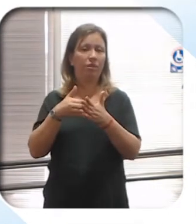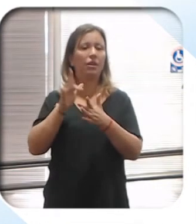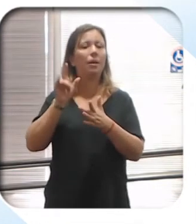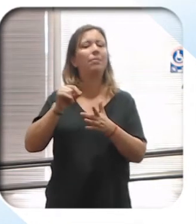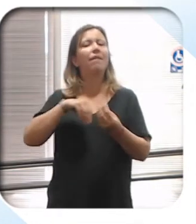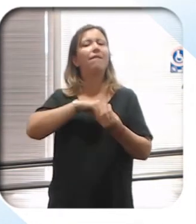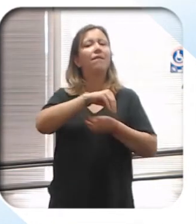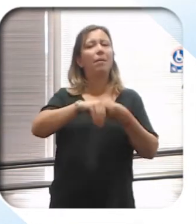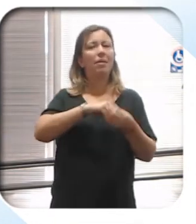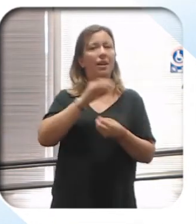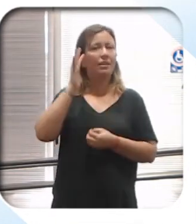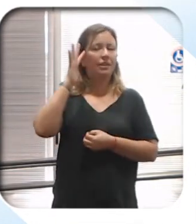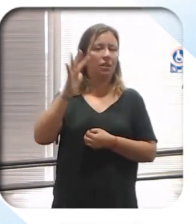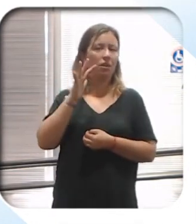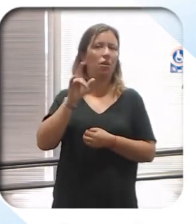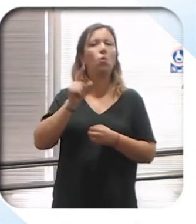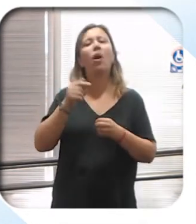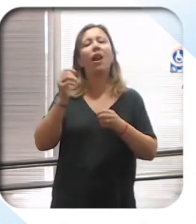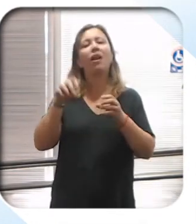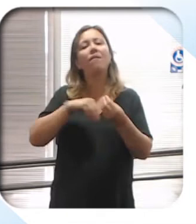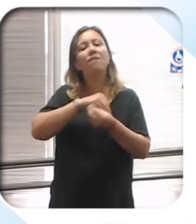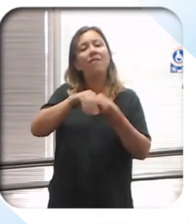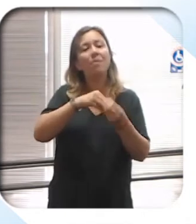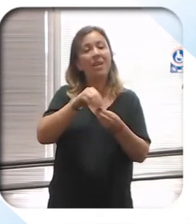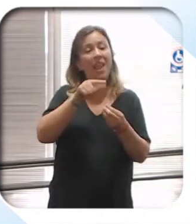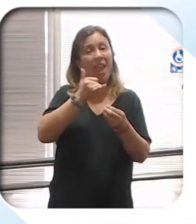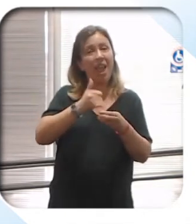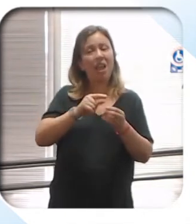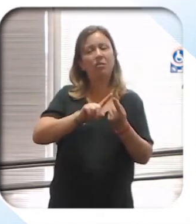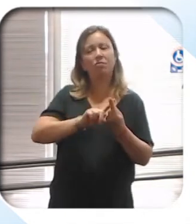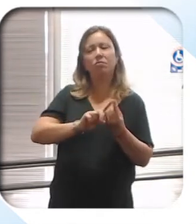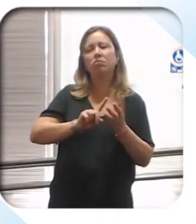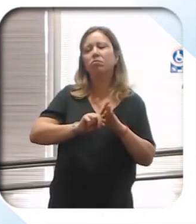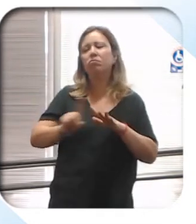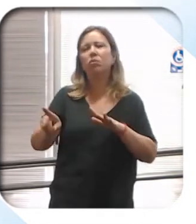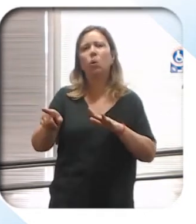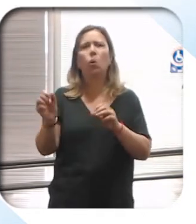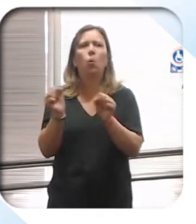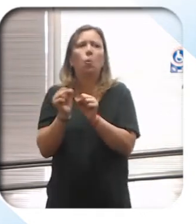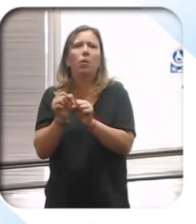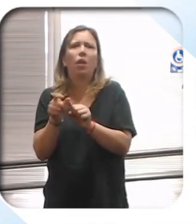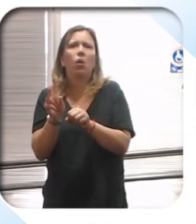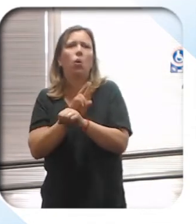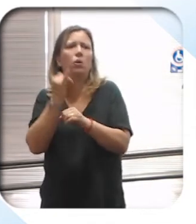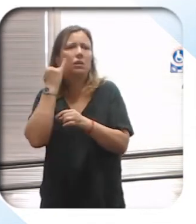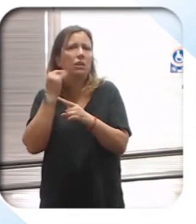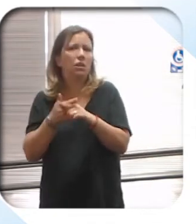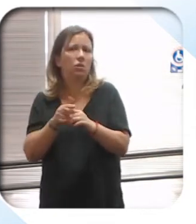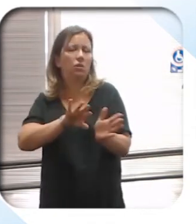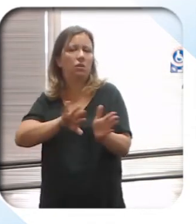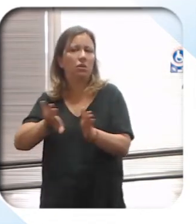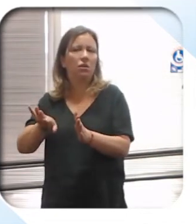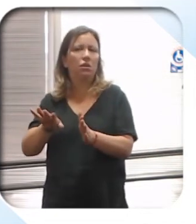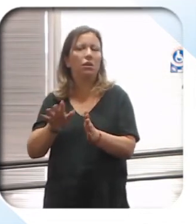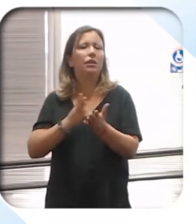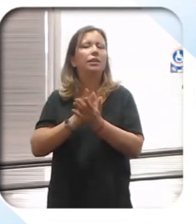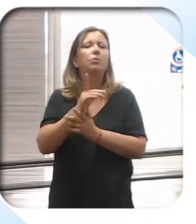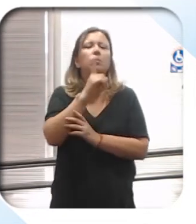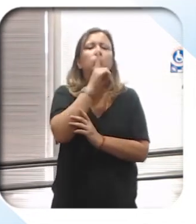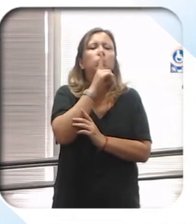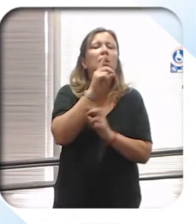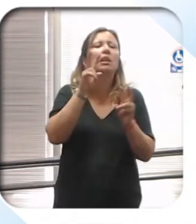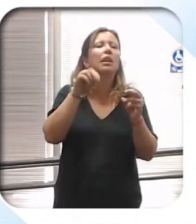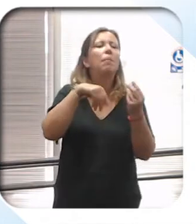psicofamiliares. Aislamiento dentro del ámbito familiar para protegerlo de lo sexual. Silencio